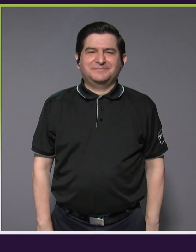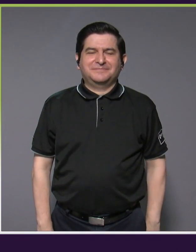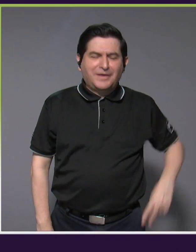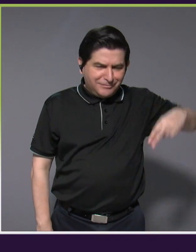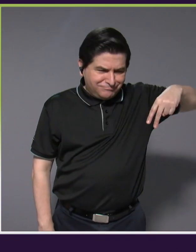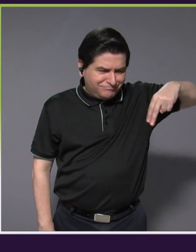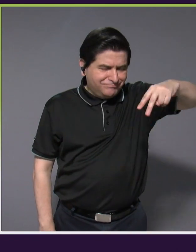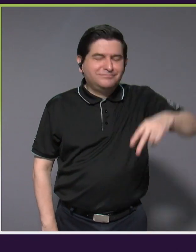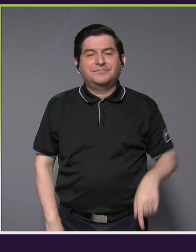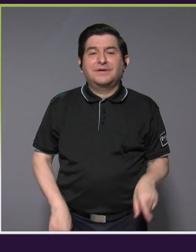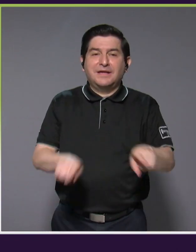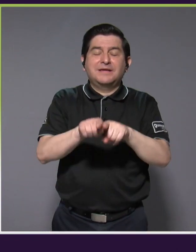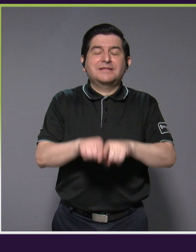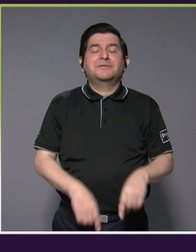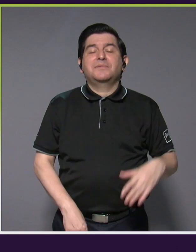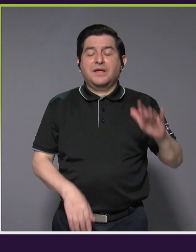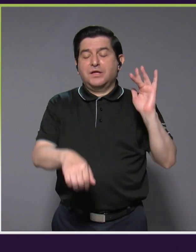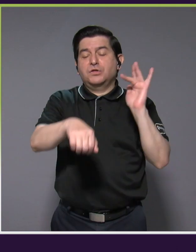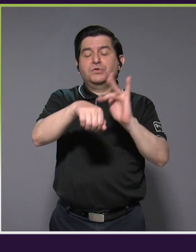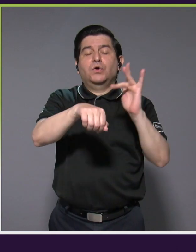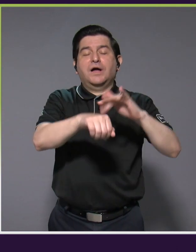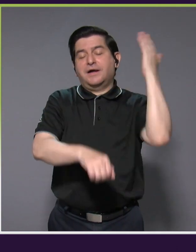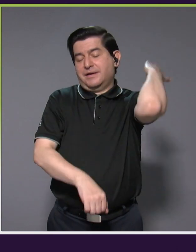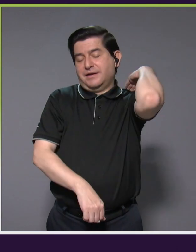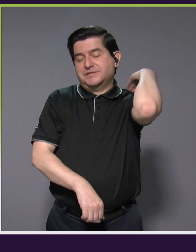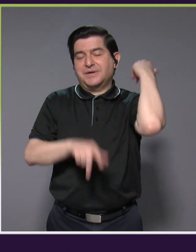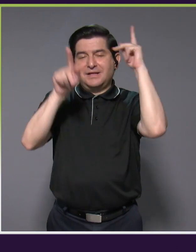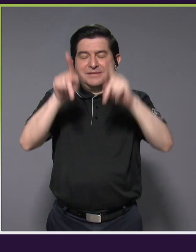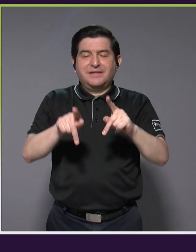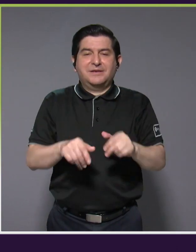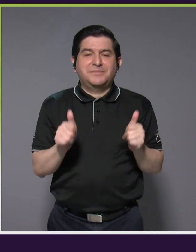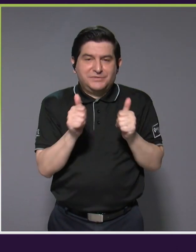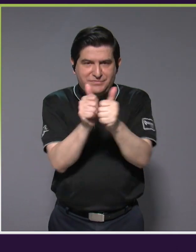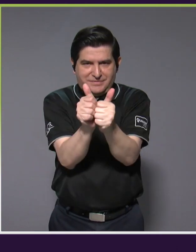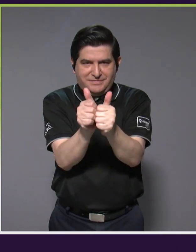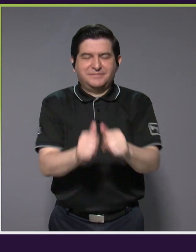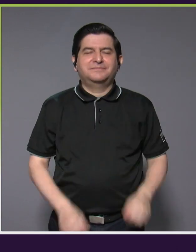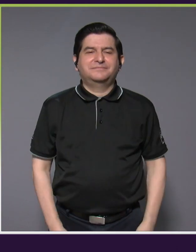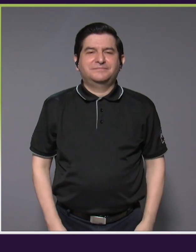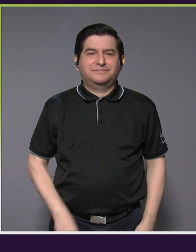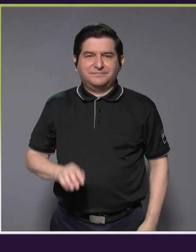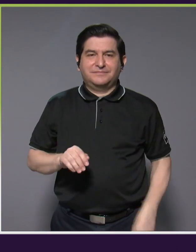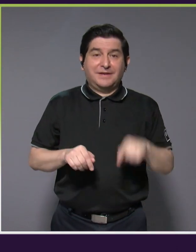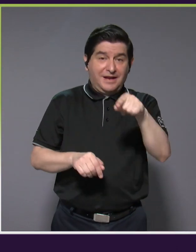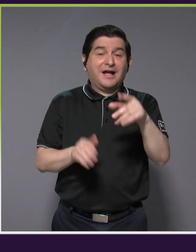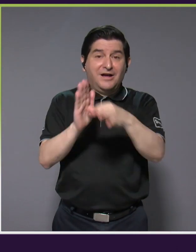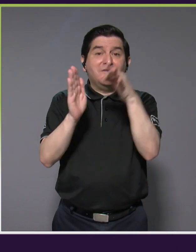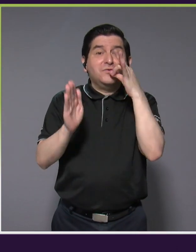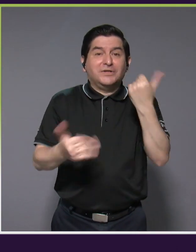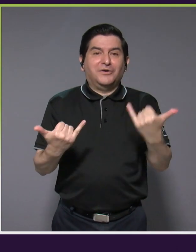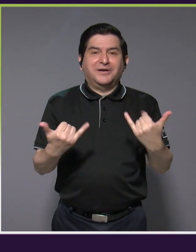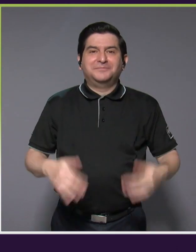Caminando y tocando la espalda de la persona que va a la par suya. Yo la voy tocando y todo. ¡Fruta!